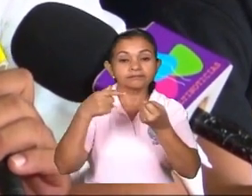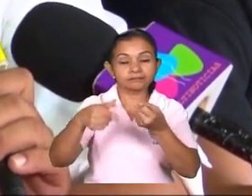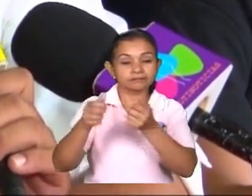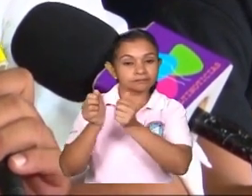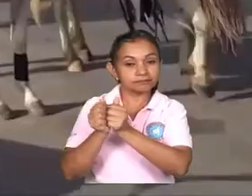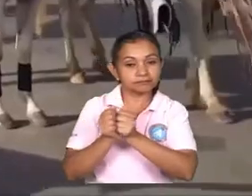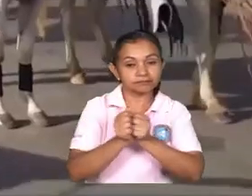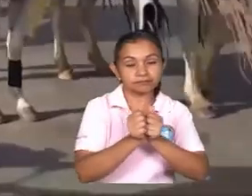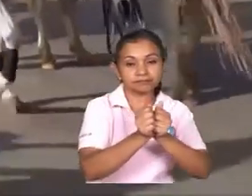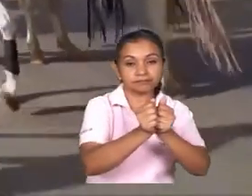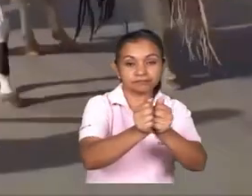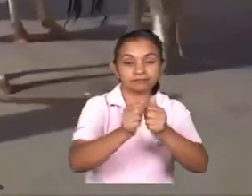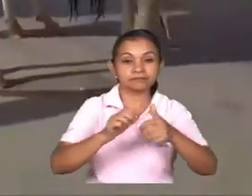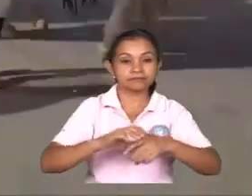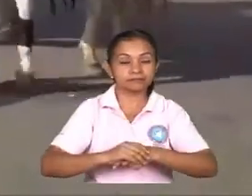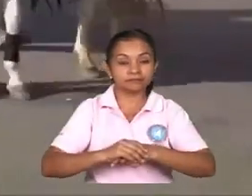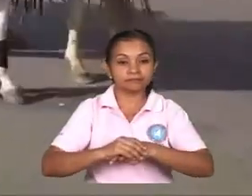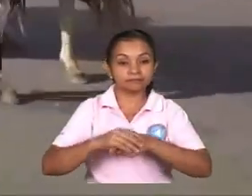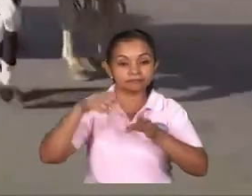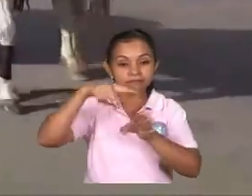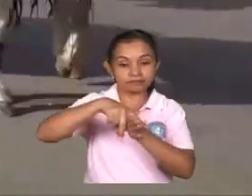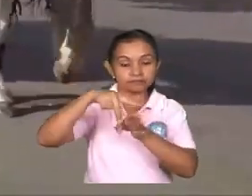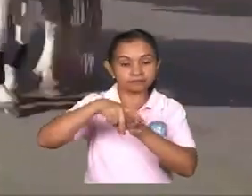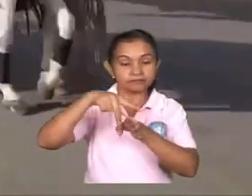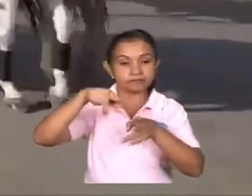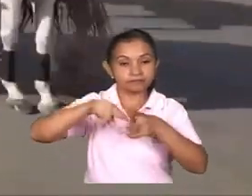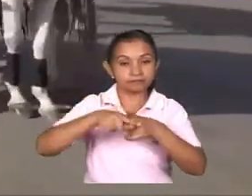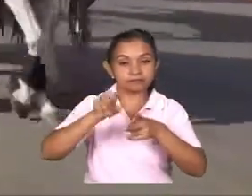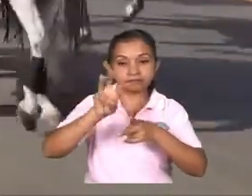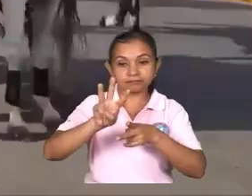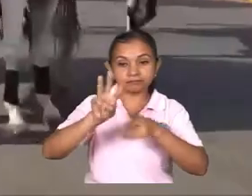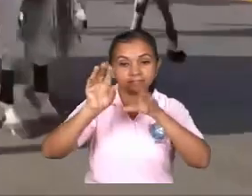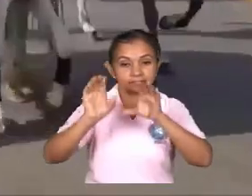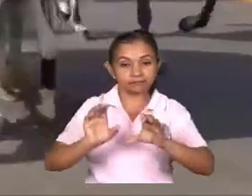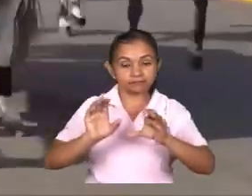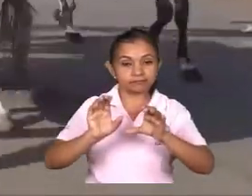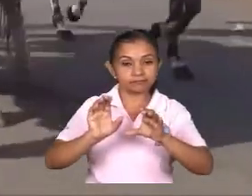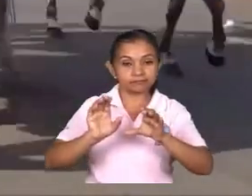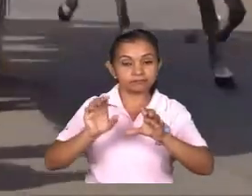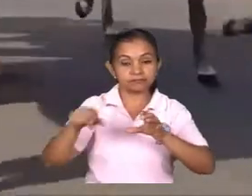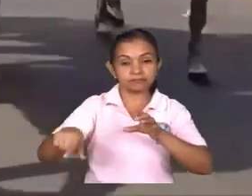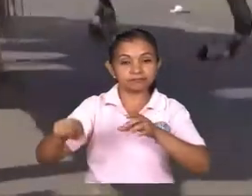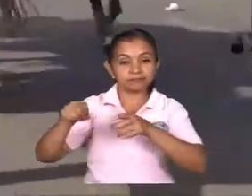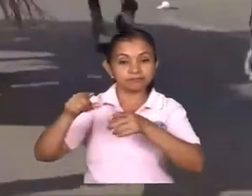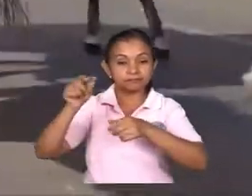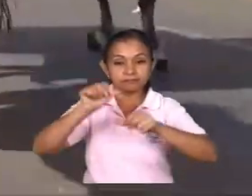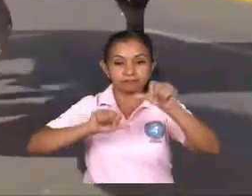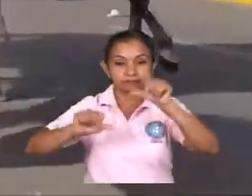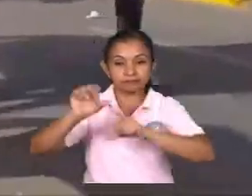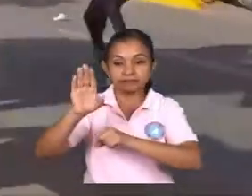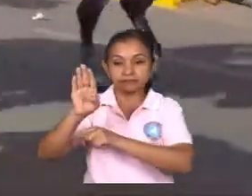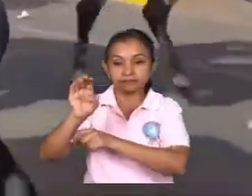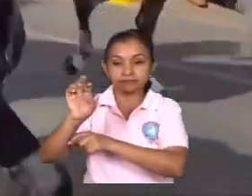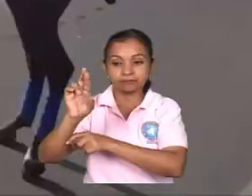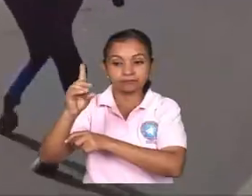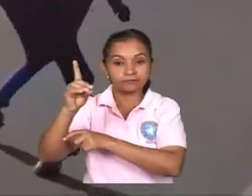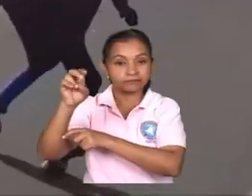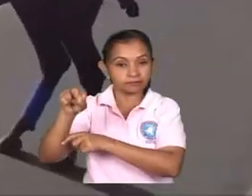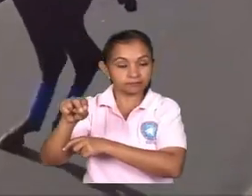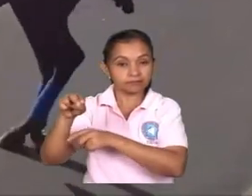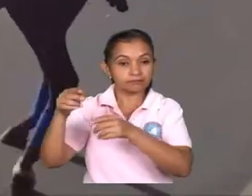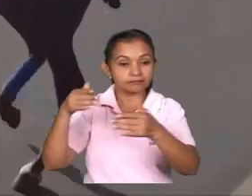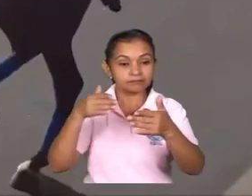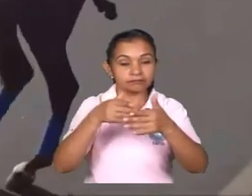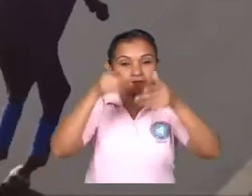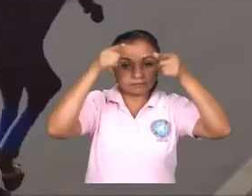acompañado este día. El desfile hípico dará inicio a las 3 de la tarde saliendo del campo de la Química Borden. Además de ello, habrá un tope